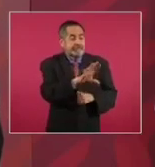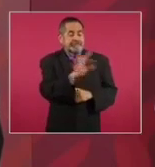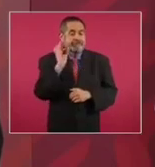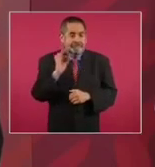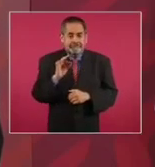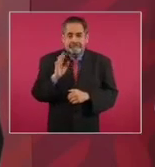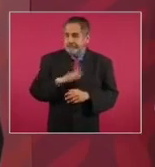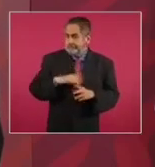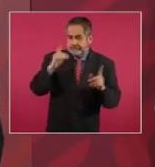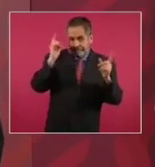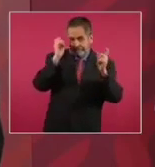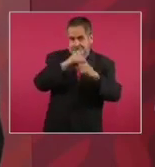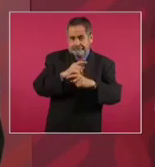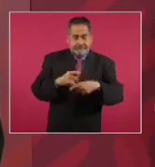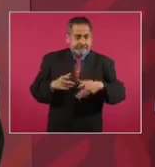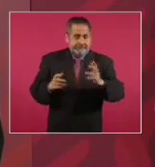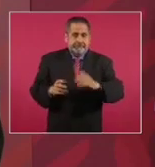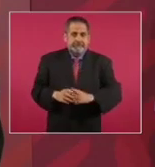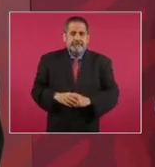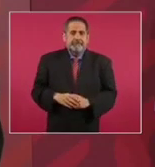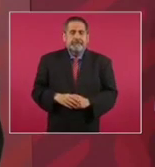más difícil.